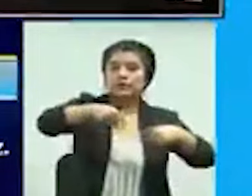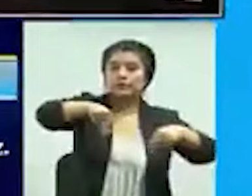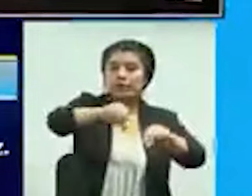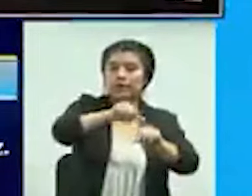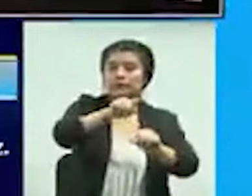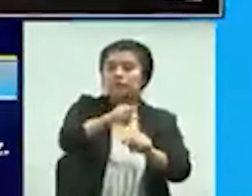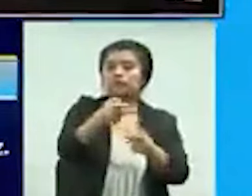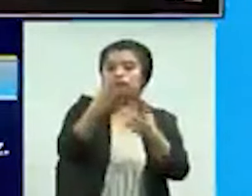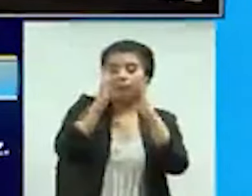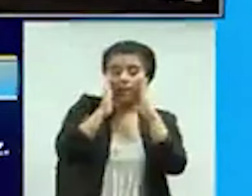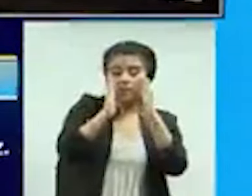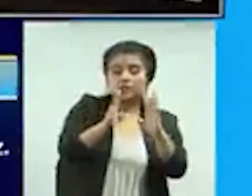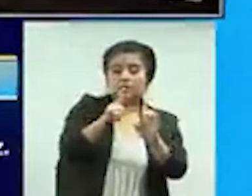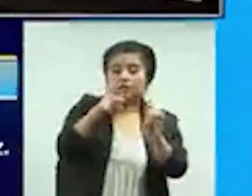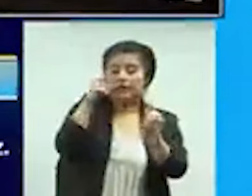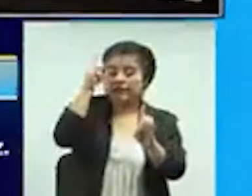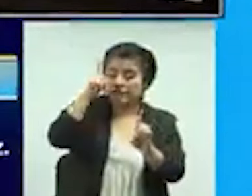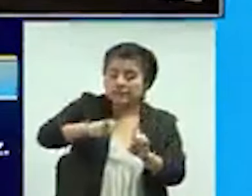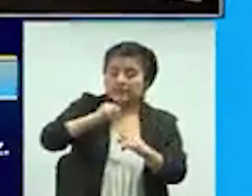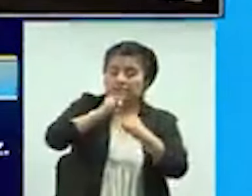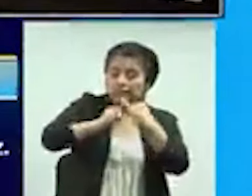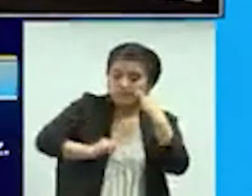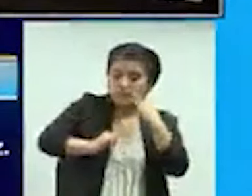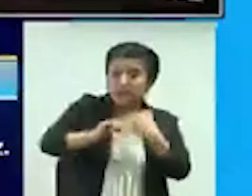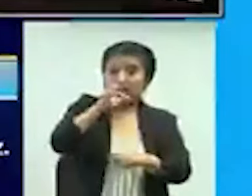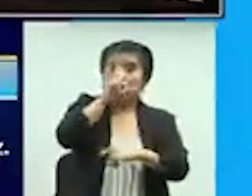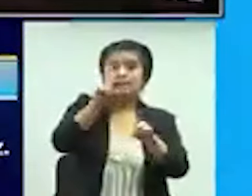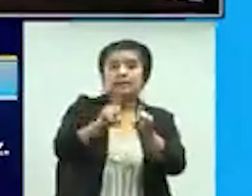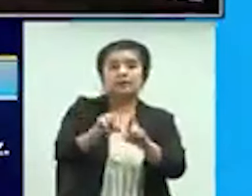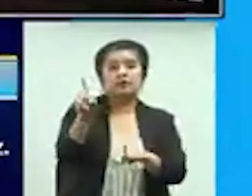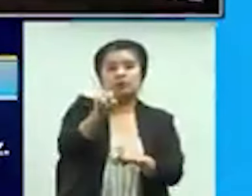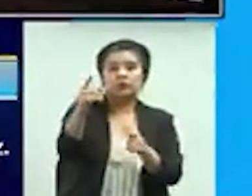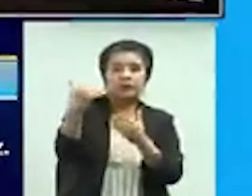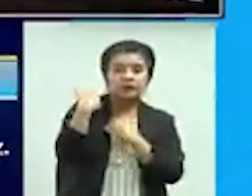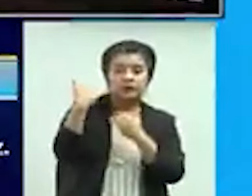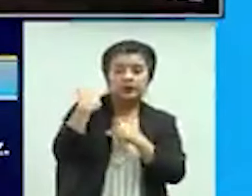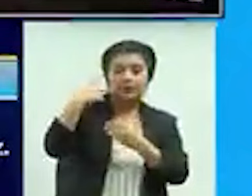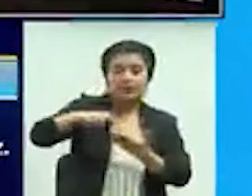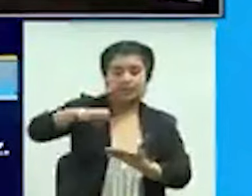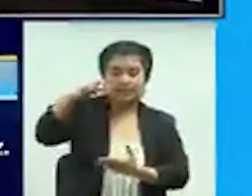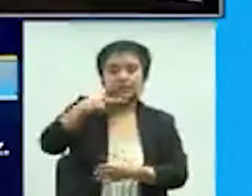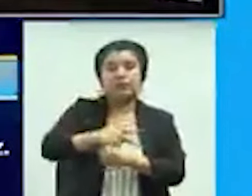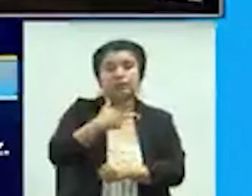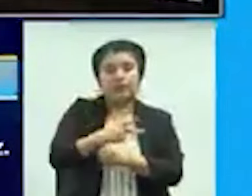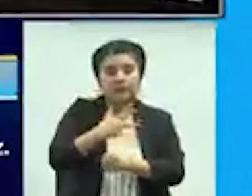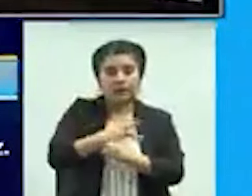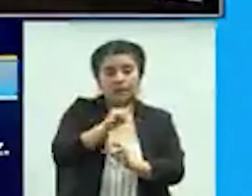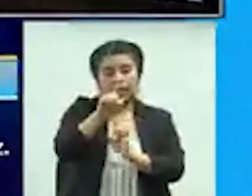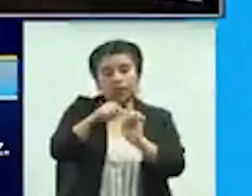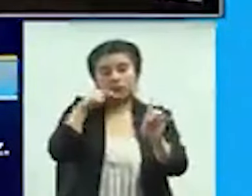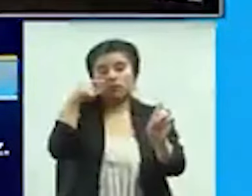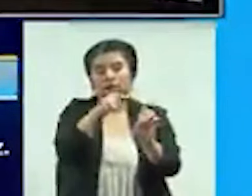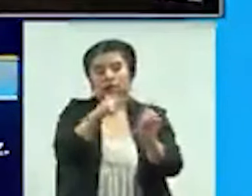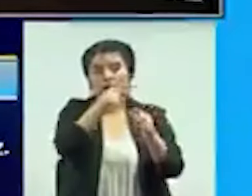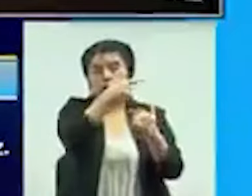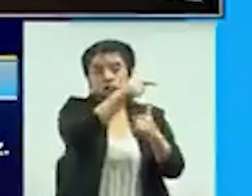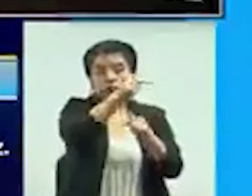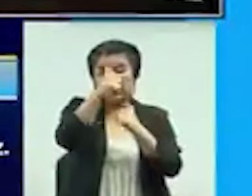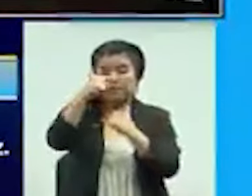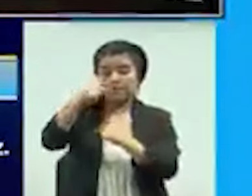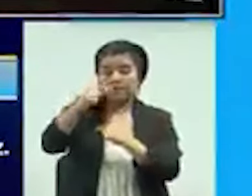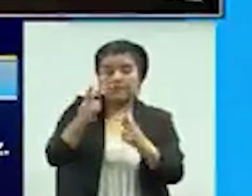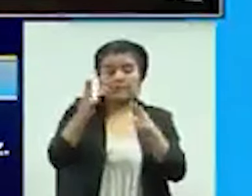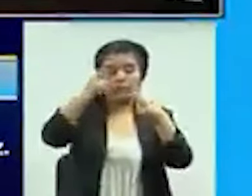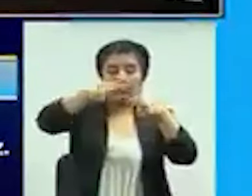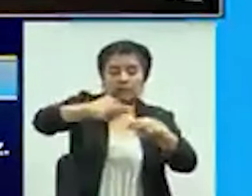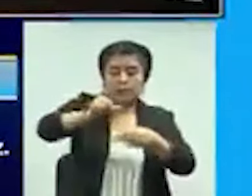una ocupación que debe cesar. Si bien no corresponde a nuestro país, a Guatemala, definir las fronteras de otros estados,